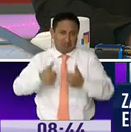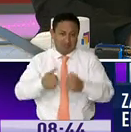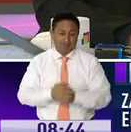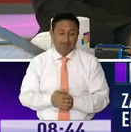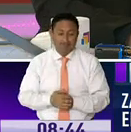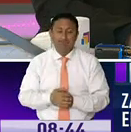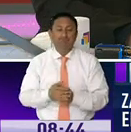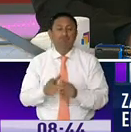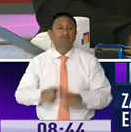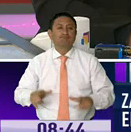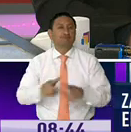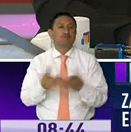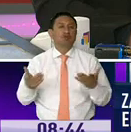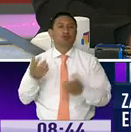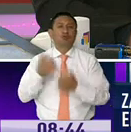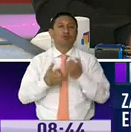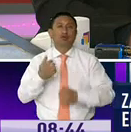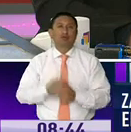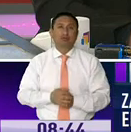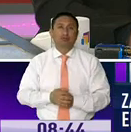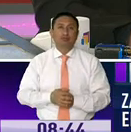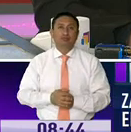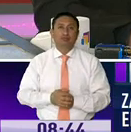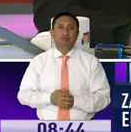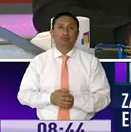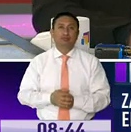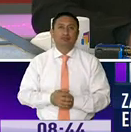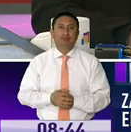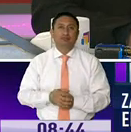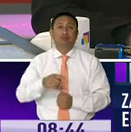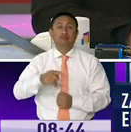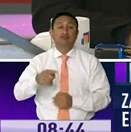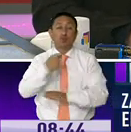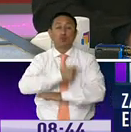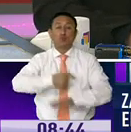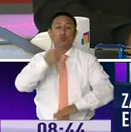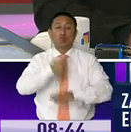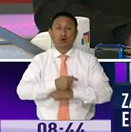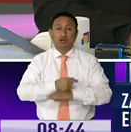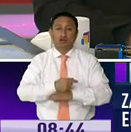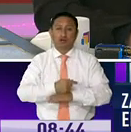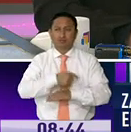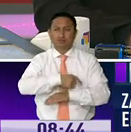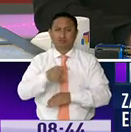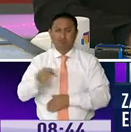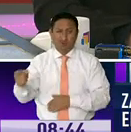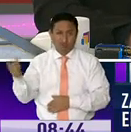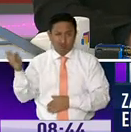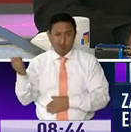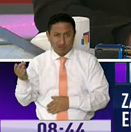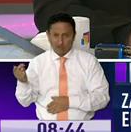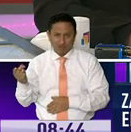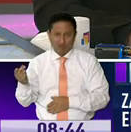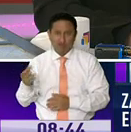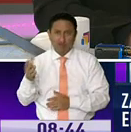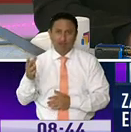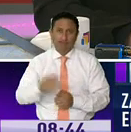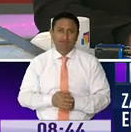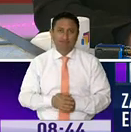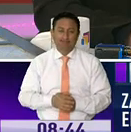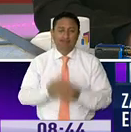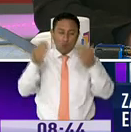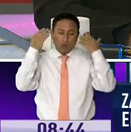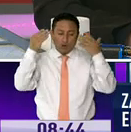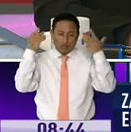tenemos problemas? Lastimosamente en la provincia todavía del Guayas no sentimos una disciplina como la que deberíamos tener. Guayaquil ya debería